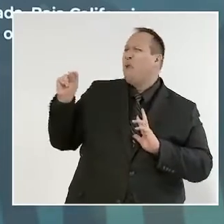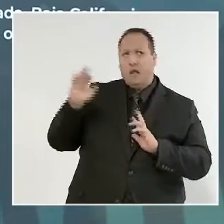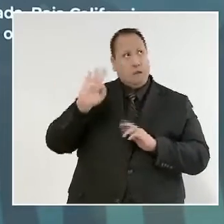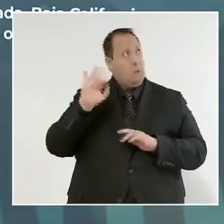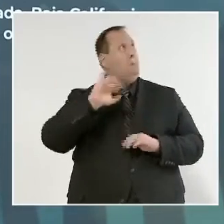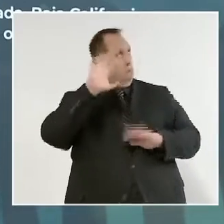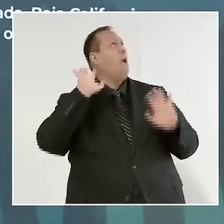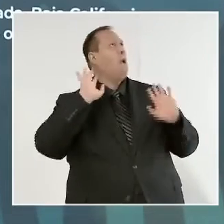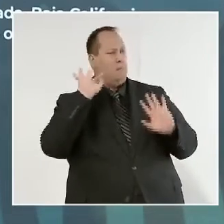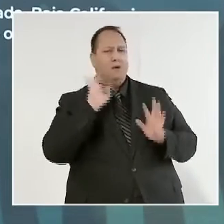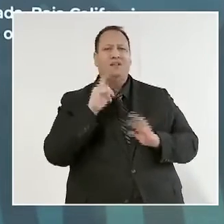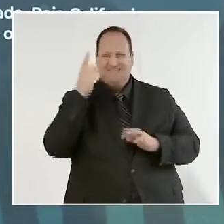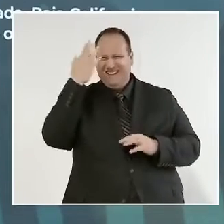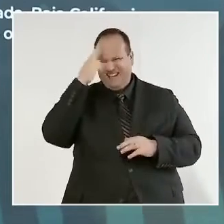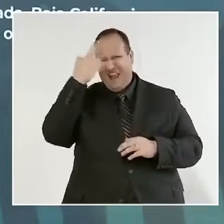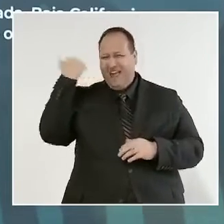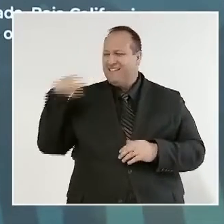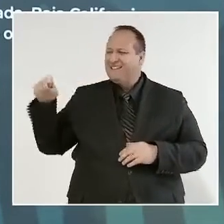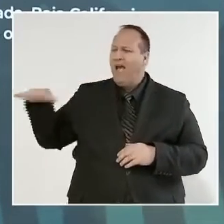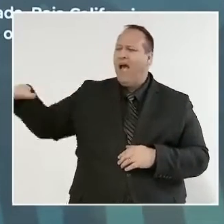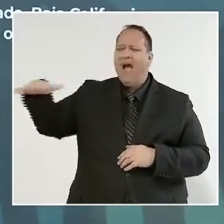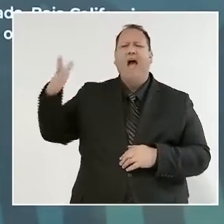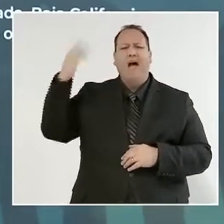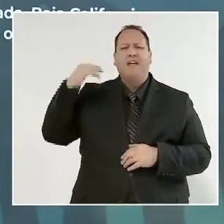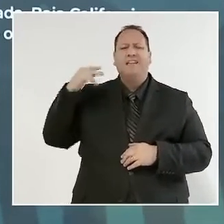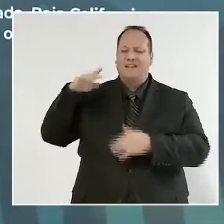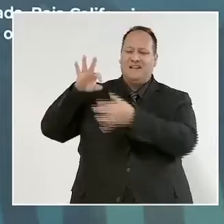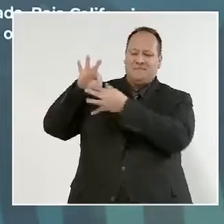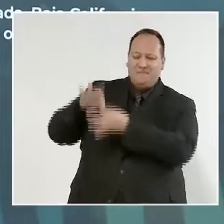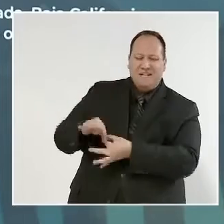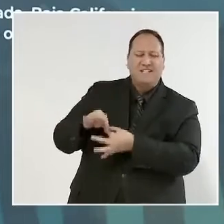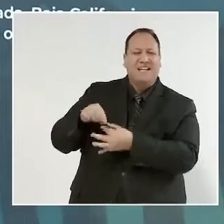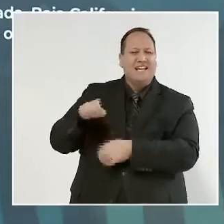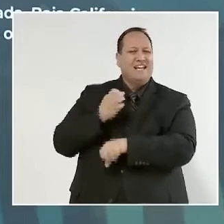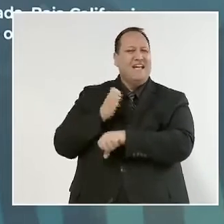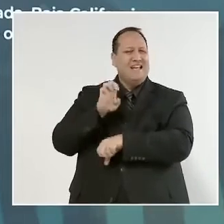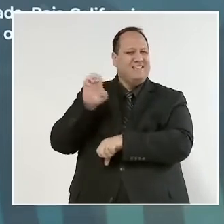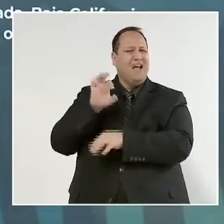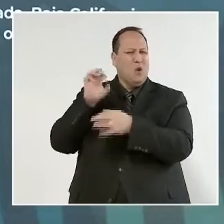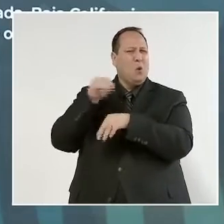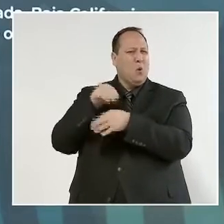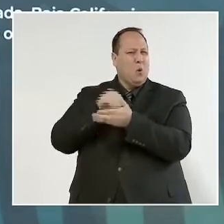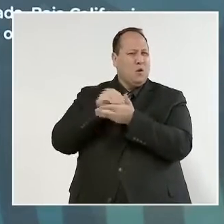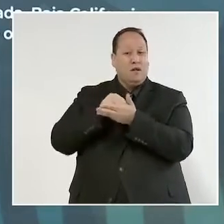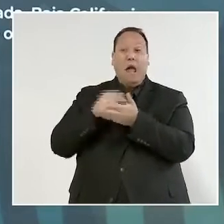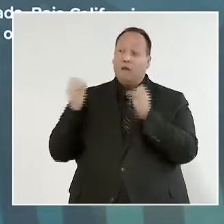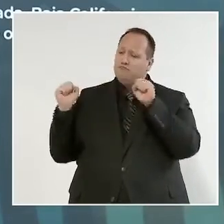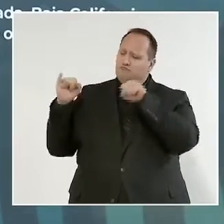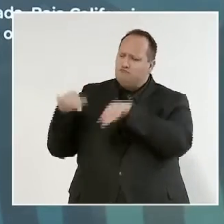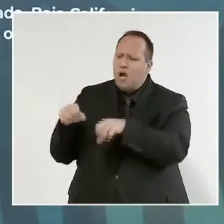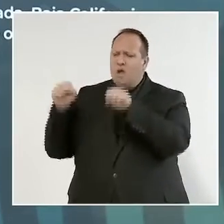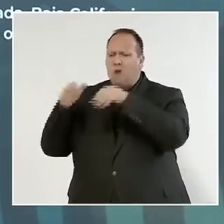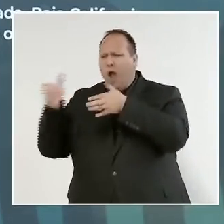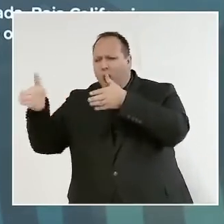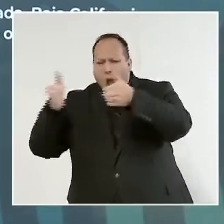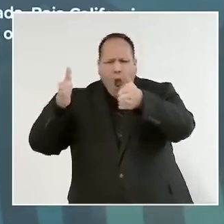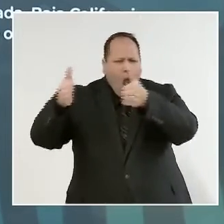Quintín, cuando San Quintín era todavía parte del municipio. Todas las jornadas que hicimos aquí siempre nos